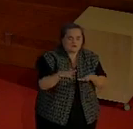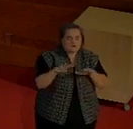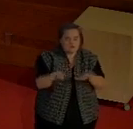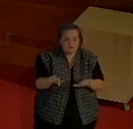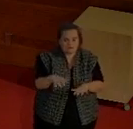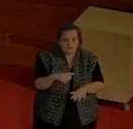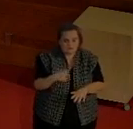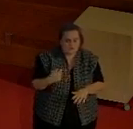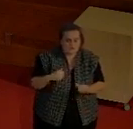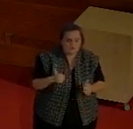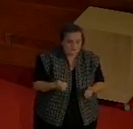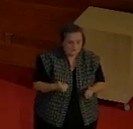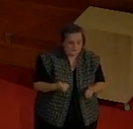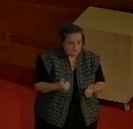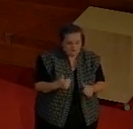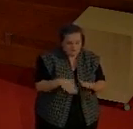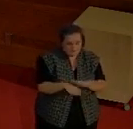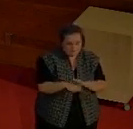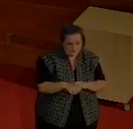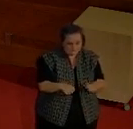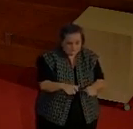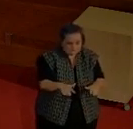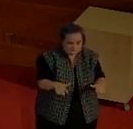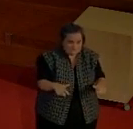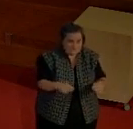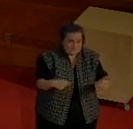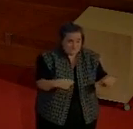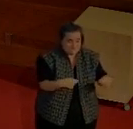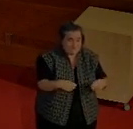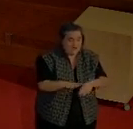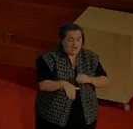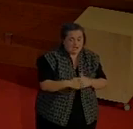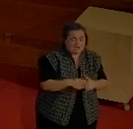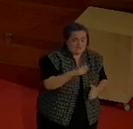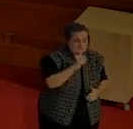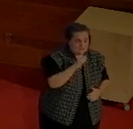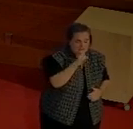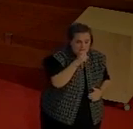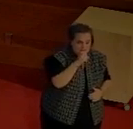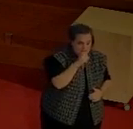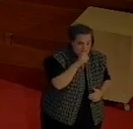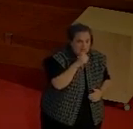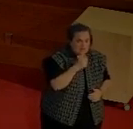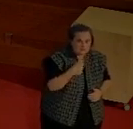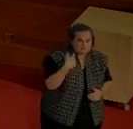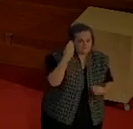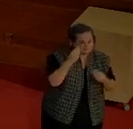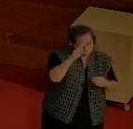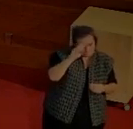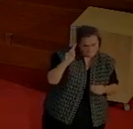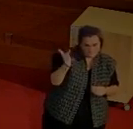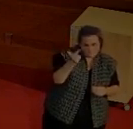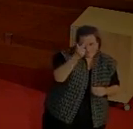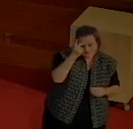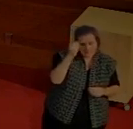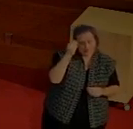tensiones para intentar que finalmente los taiwaneses se convenzan de que no pueden estar mejor que bajo la férula de